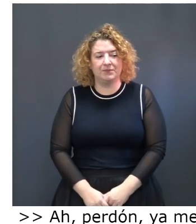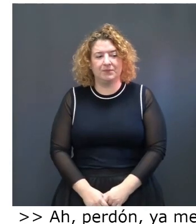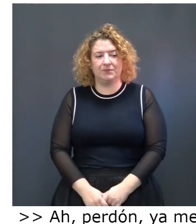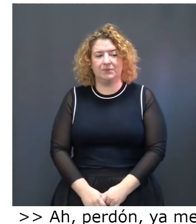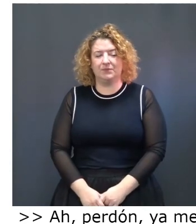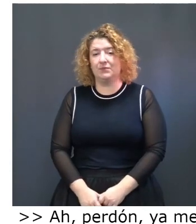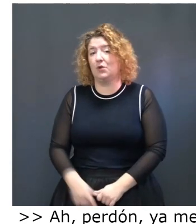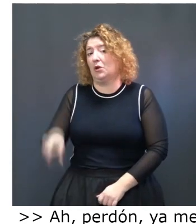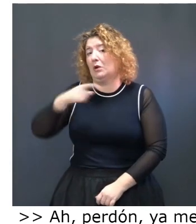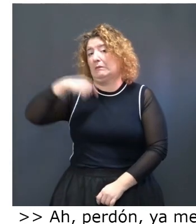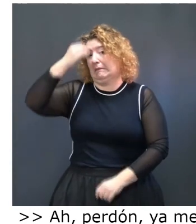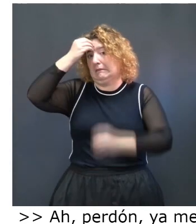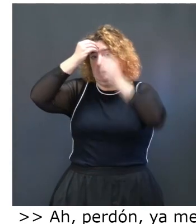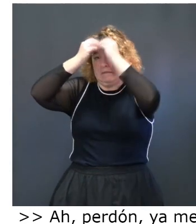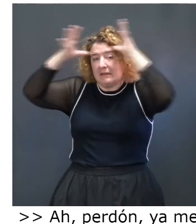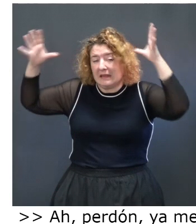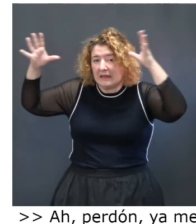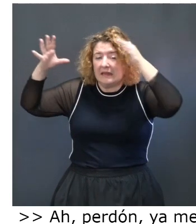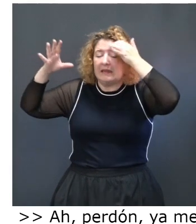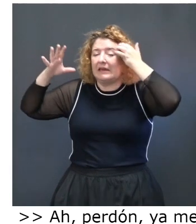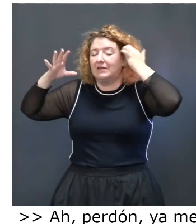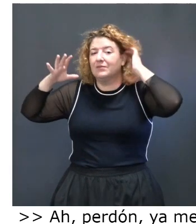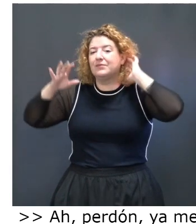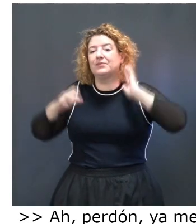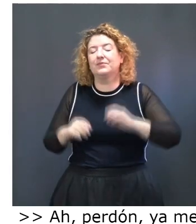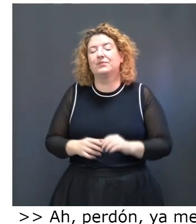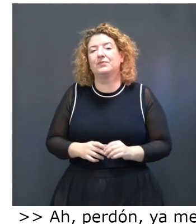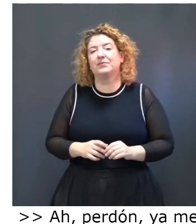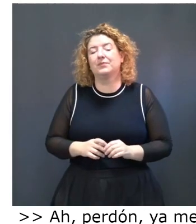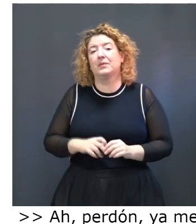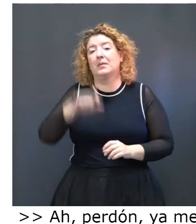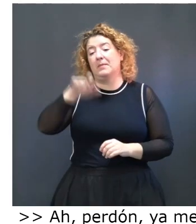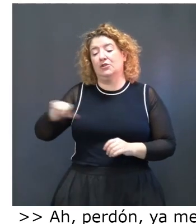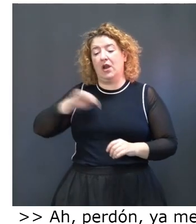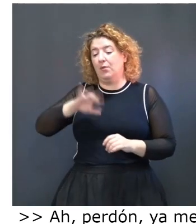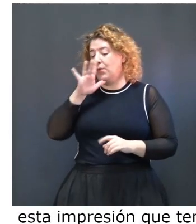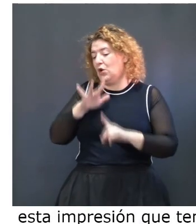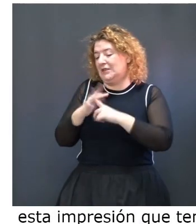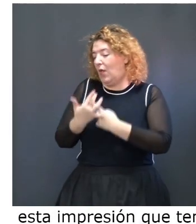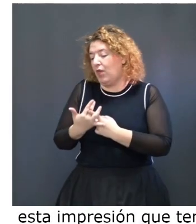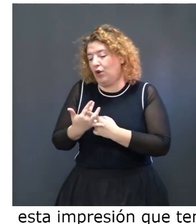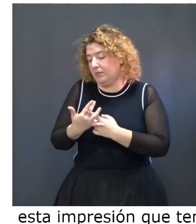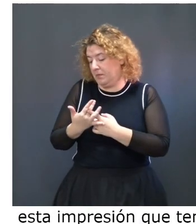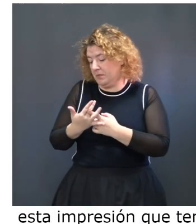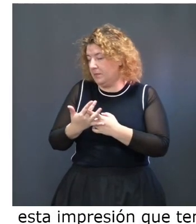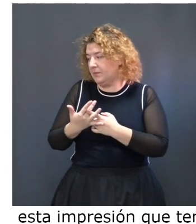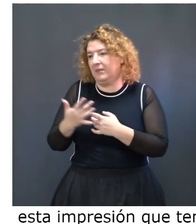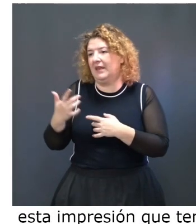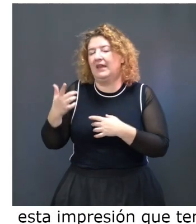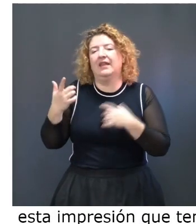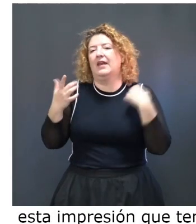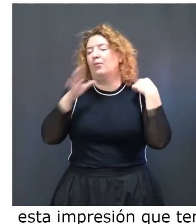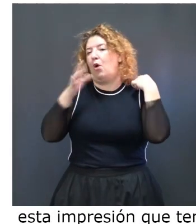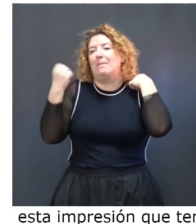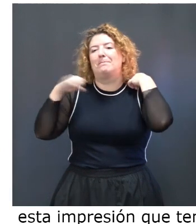que tenemos de que aquellas personas que tienen un vínculo con la discapacidad o con una situación de necesidad específica